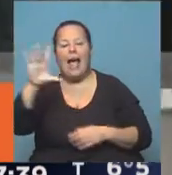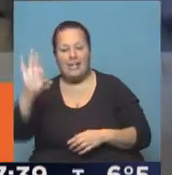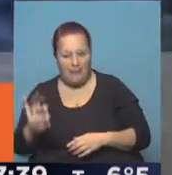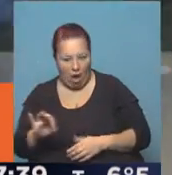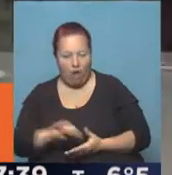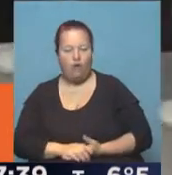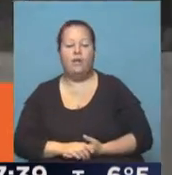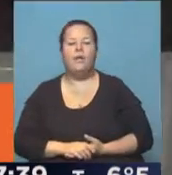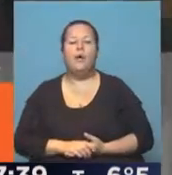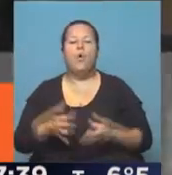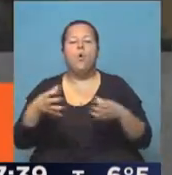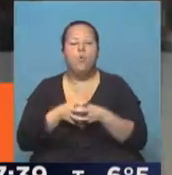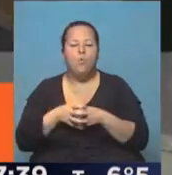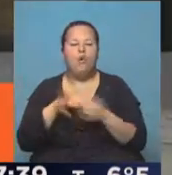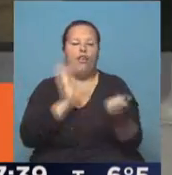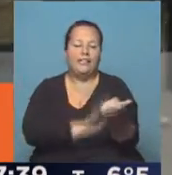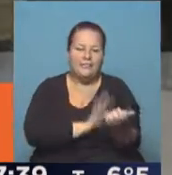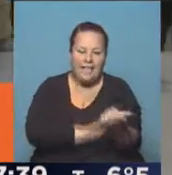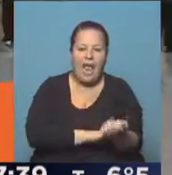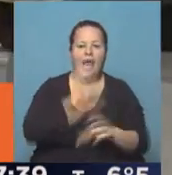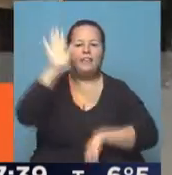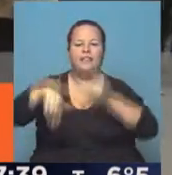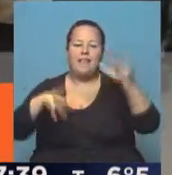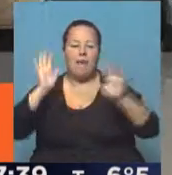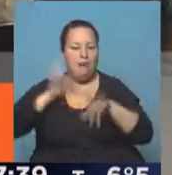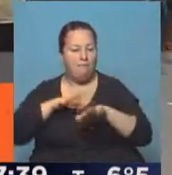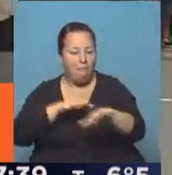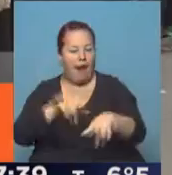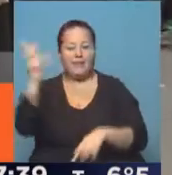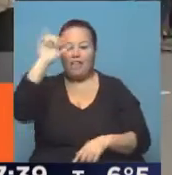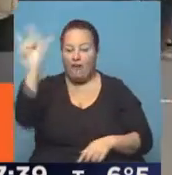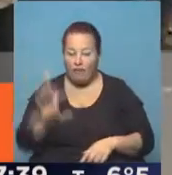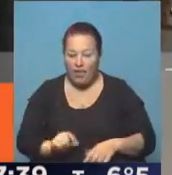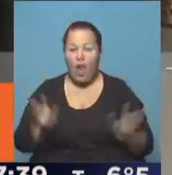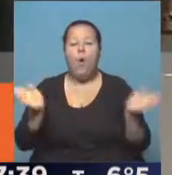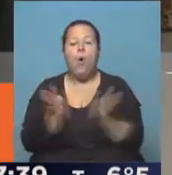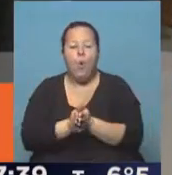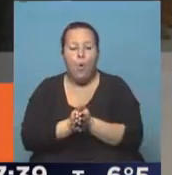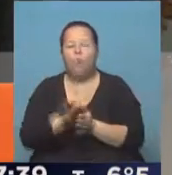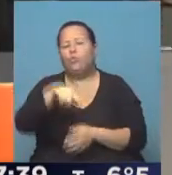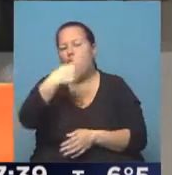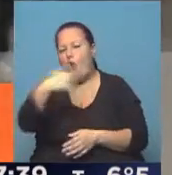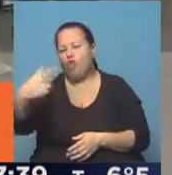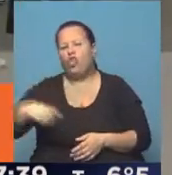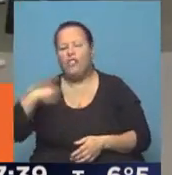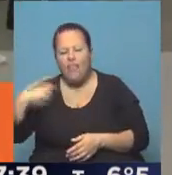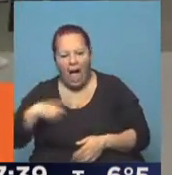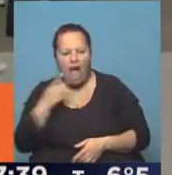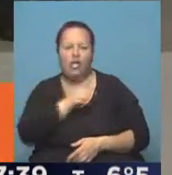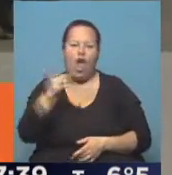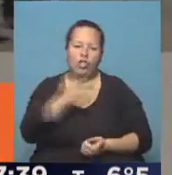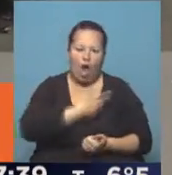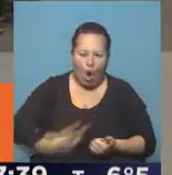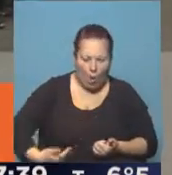Callao. Partidos de izquierda convocando a esta marcha federal junto a otras sindicales